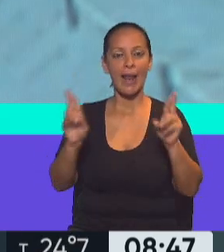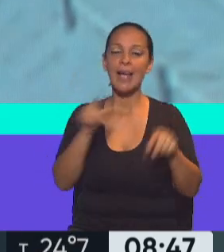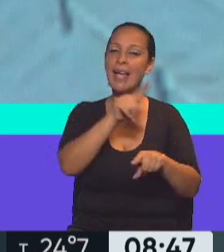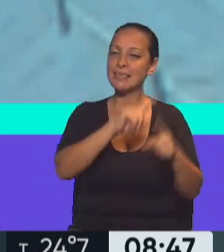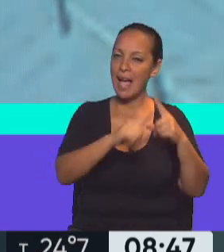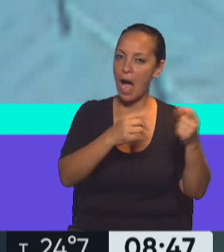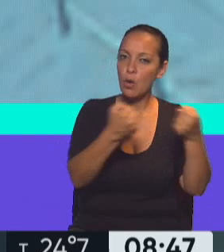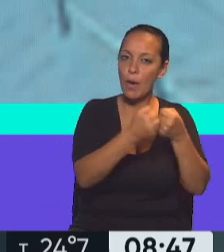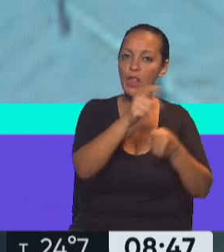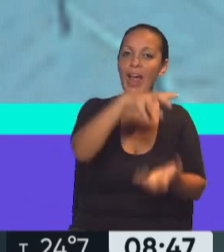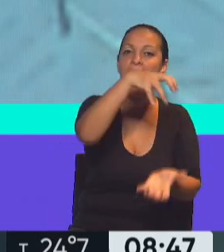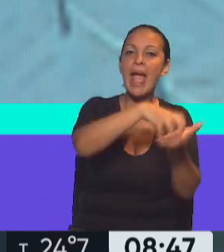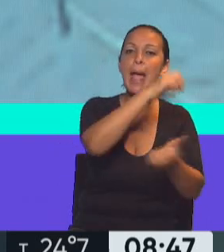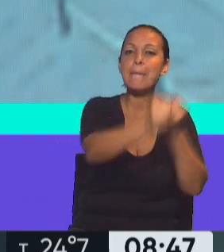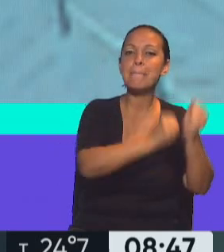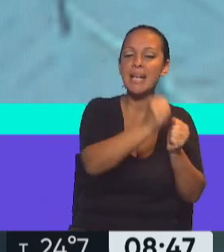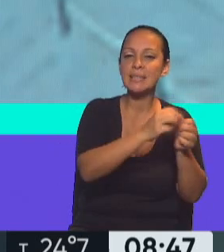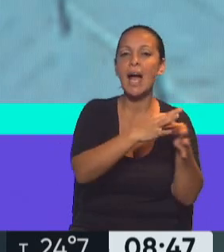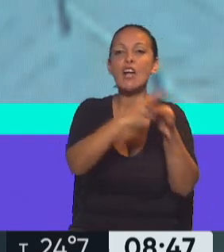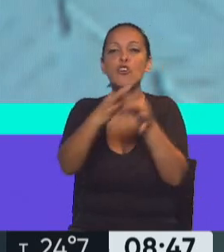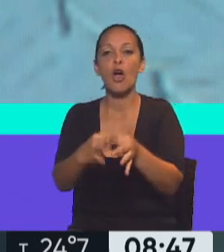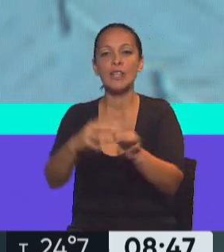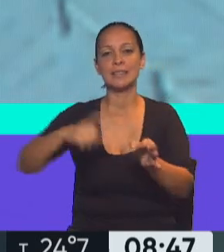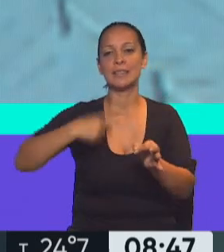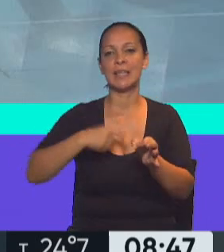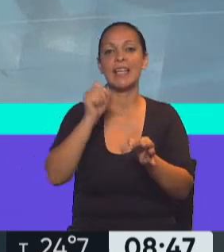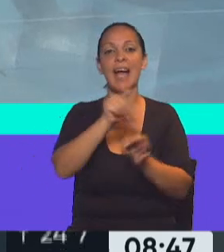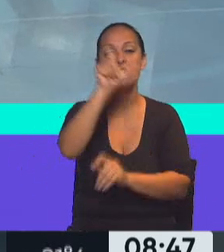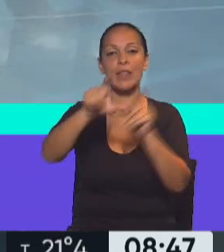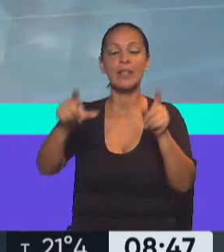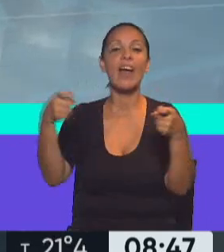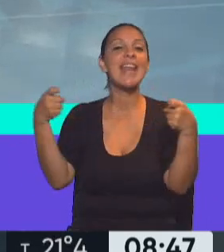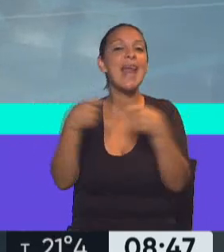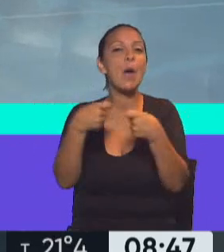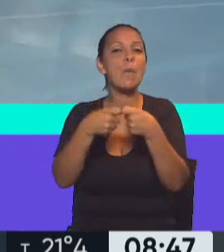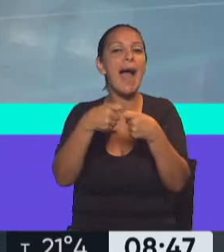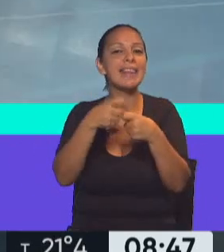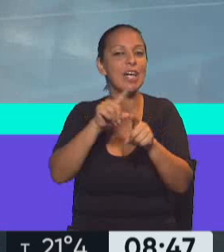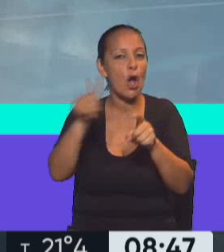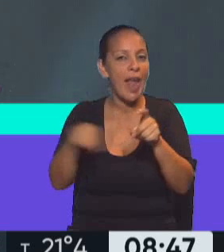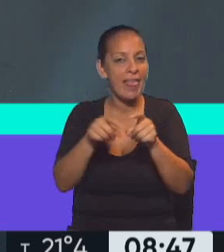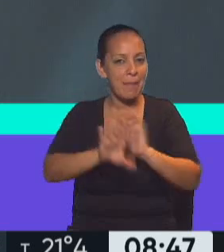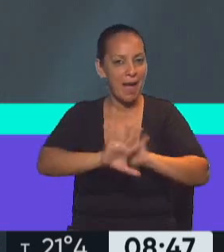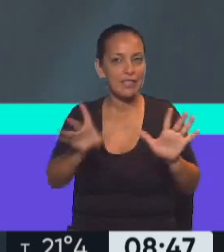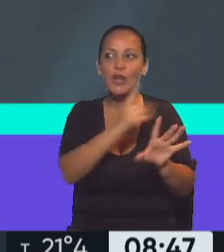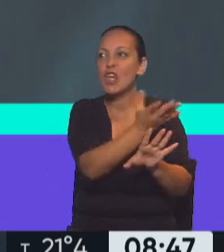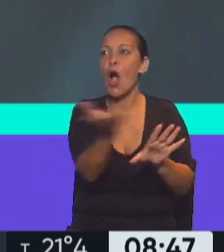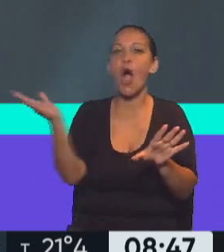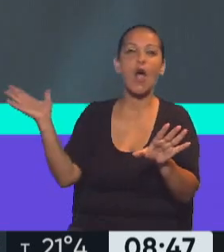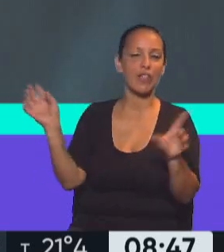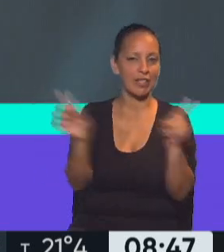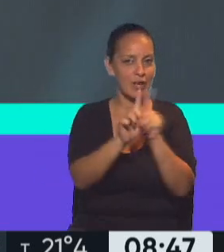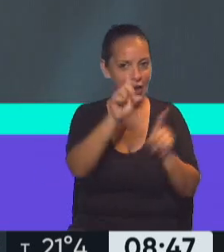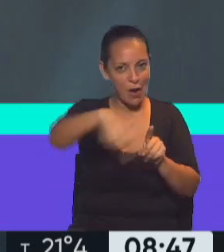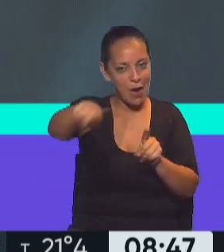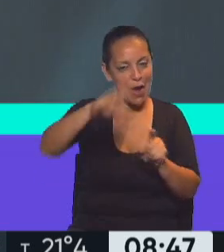acuerdo de la empresa, las empresas con el sindicato de los trabajadores del neumático. Así es, y no es algo generalizado, no se ilusionen